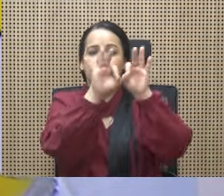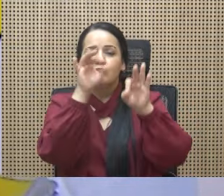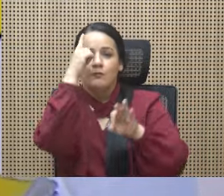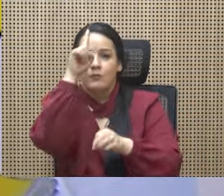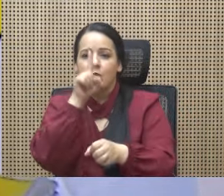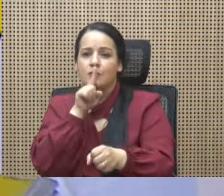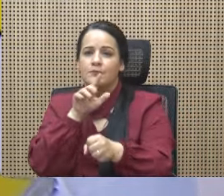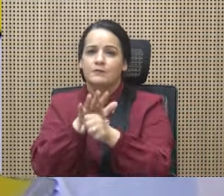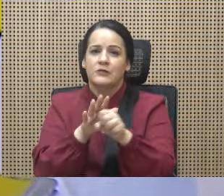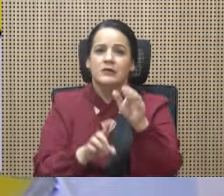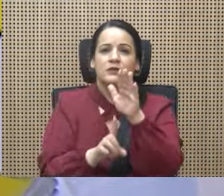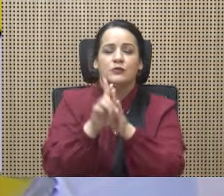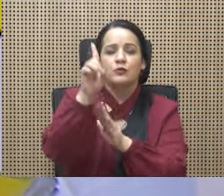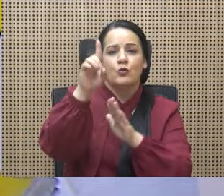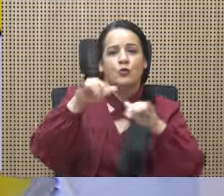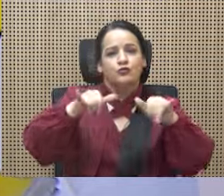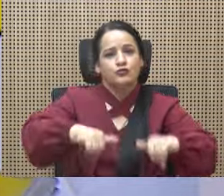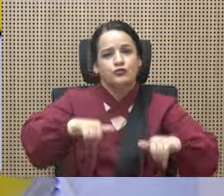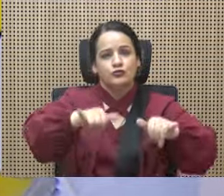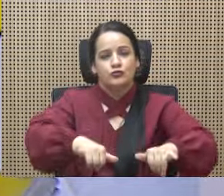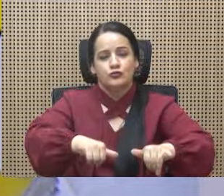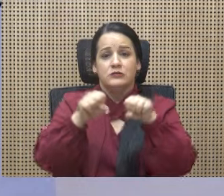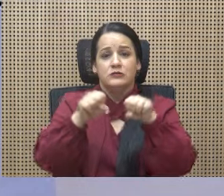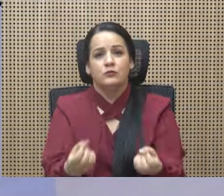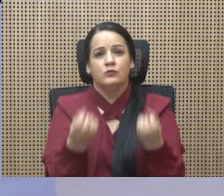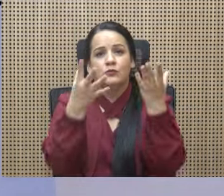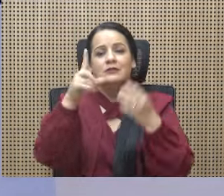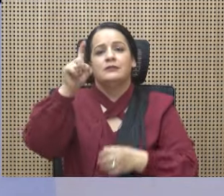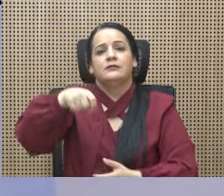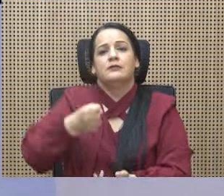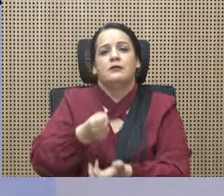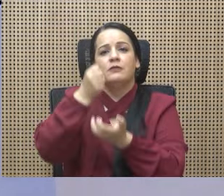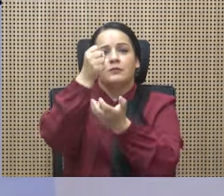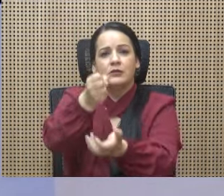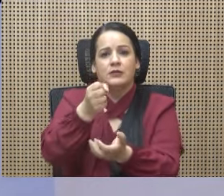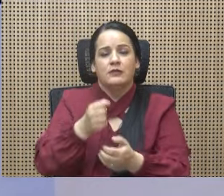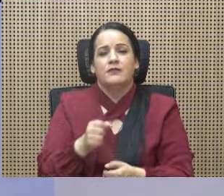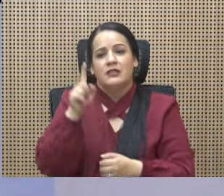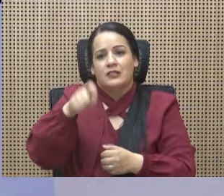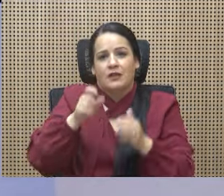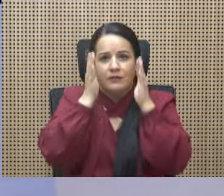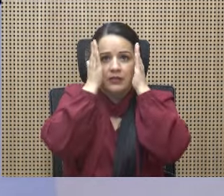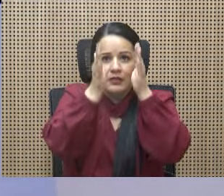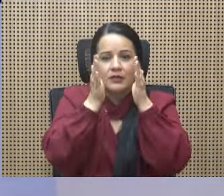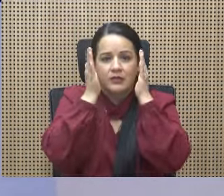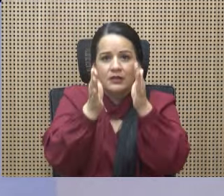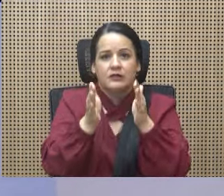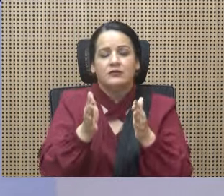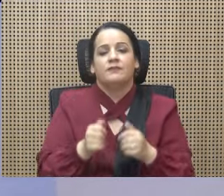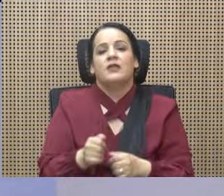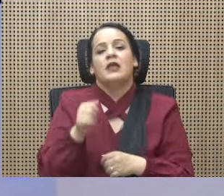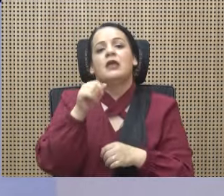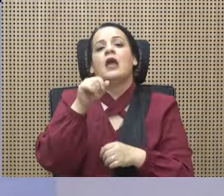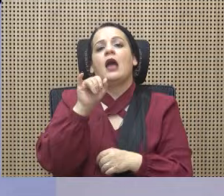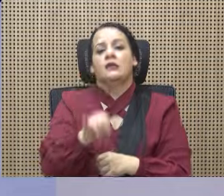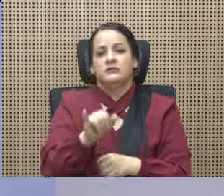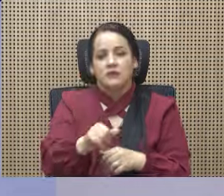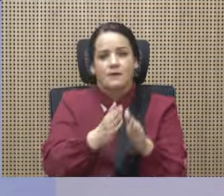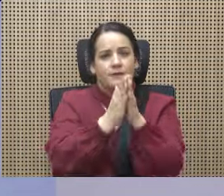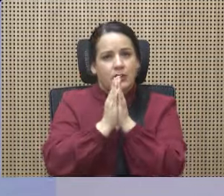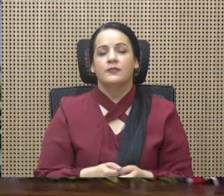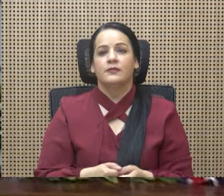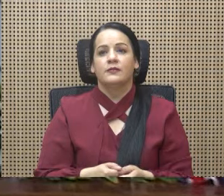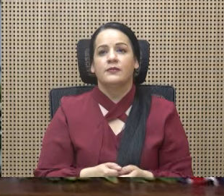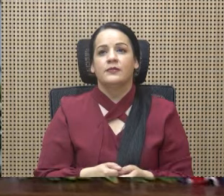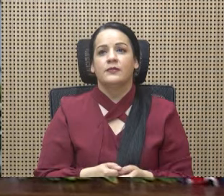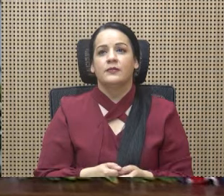sostenible y equitativo de alajuela El social cristiano Alejandro Pacheco dijo que el país enfrenta grandes